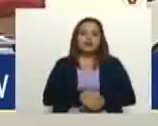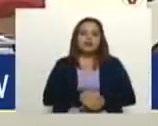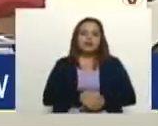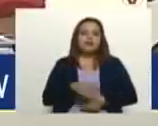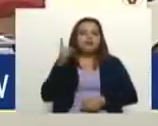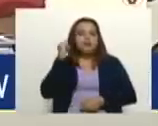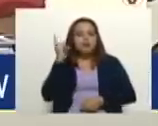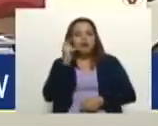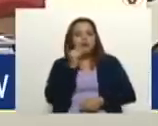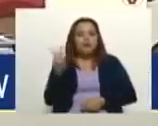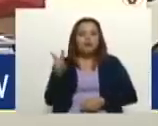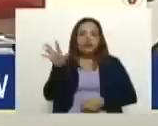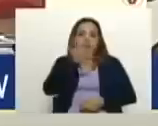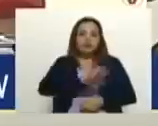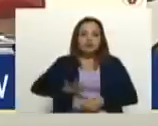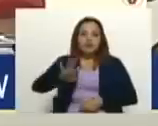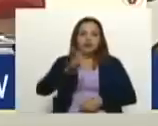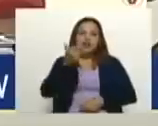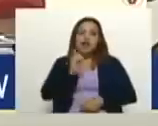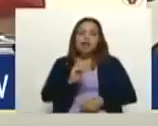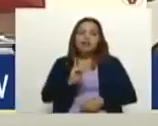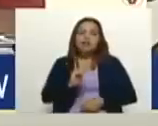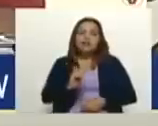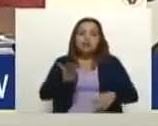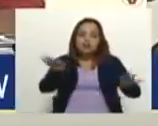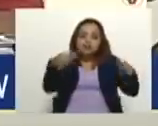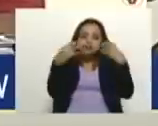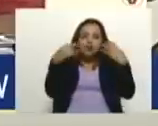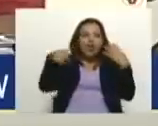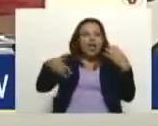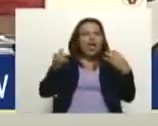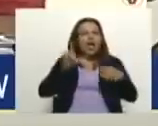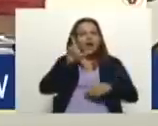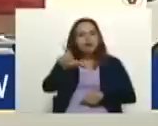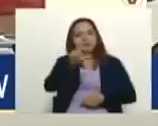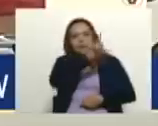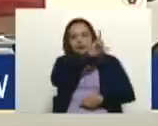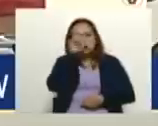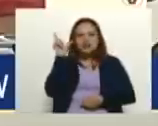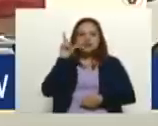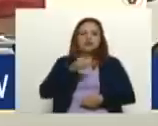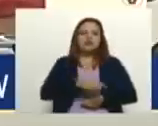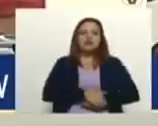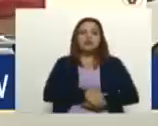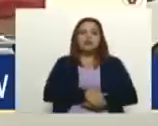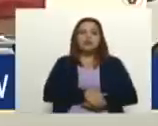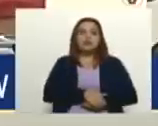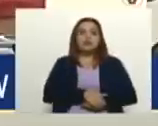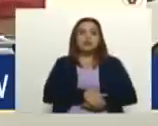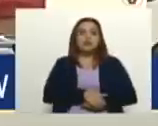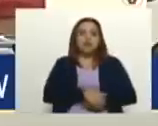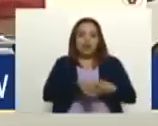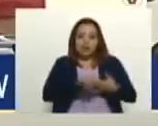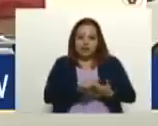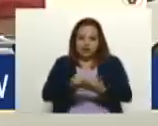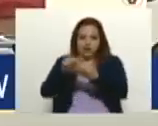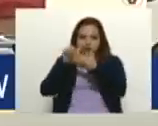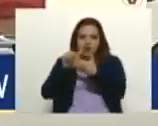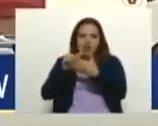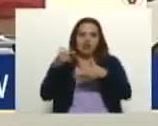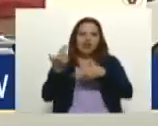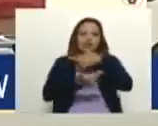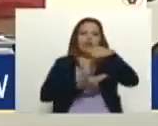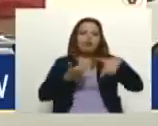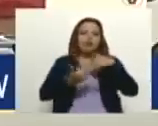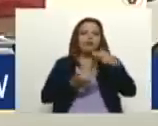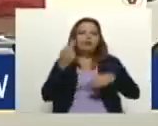los venezolanos y las venezolanas que nos han escuchado. Y aquí está el Partido Socialista Unido de Venezuela, vanguardia de la